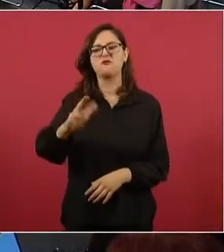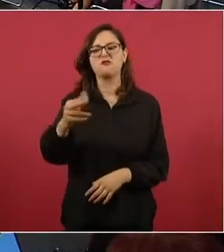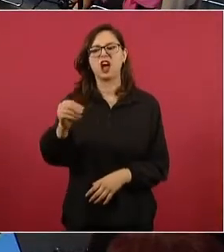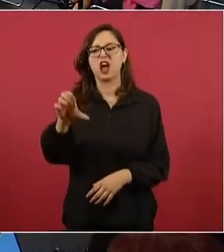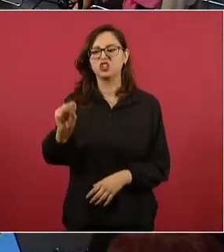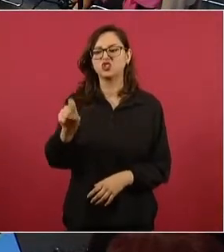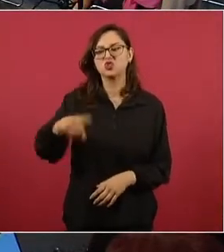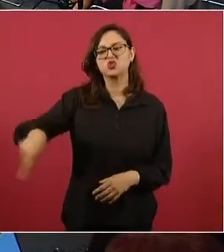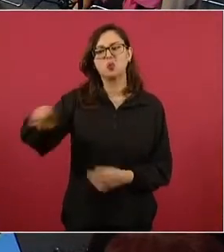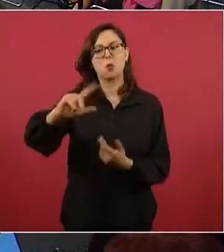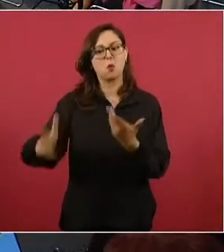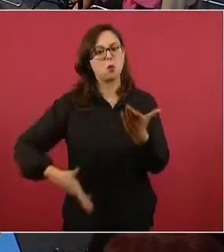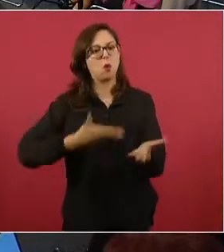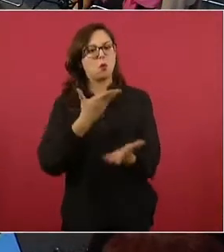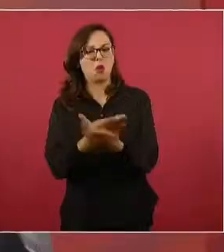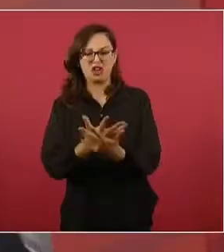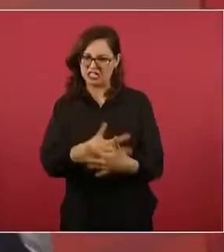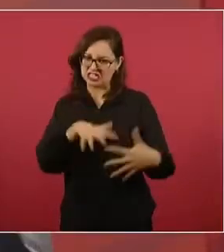Pero sí dijeron,